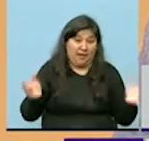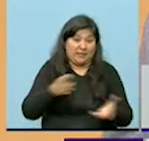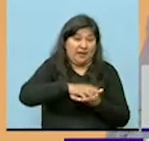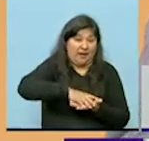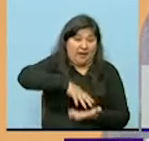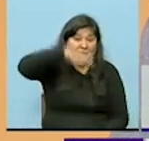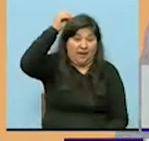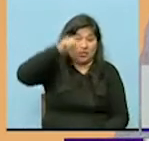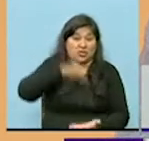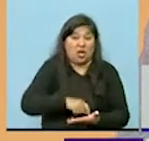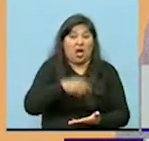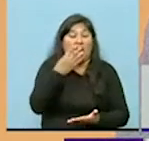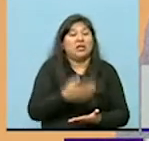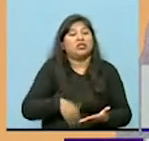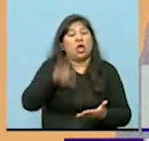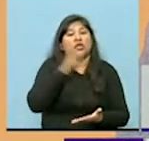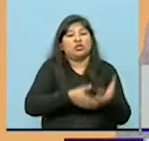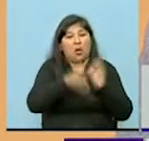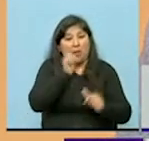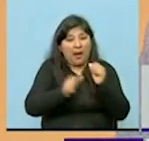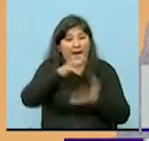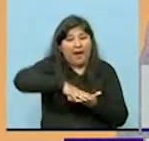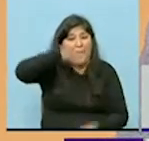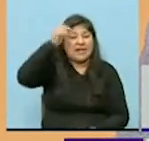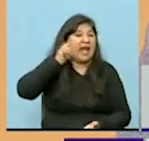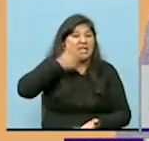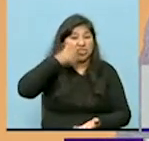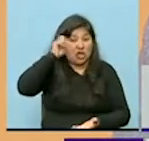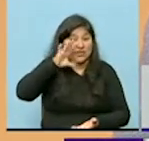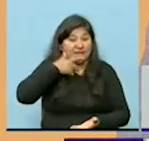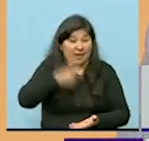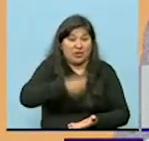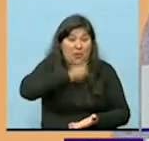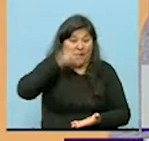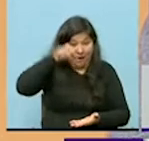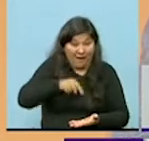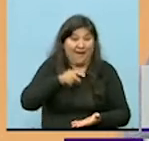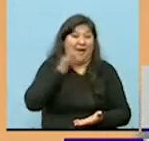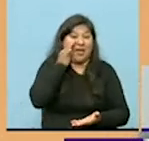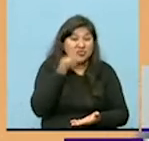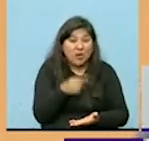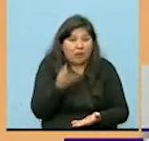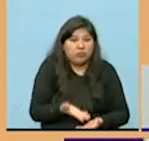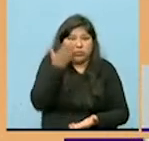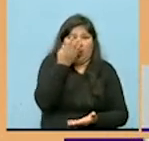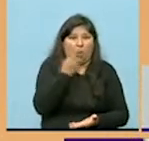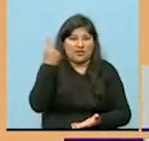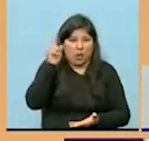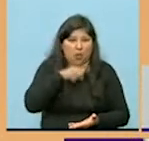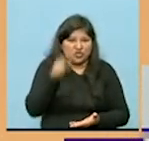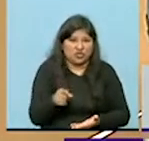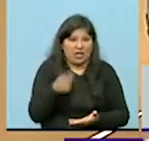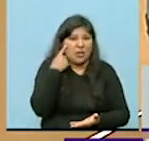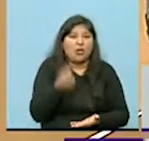gaseosa son los que los mayores tomadores gases del mundo si toma mucha gaseosa y lo que he hecho el gobierno ha facilitado que entre el